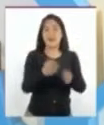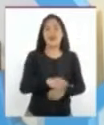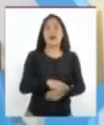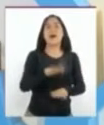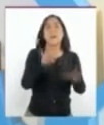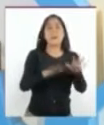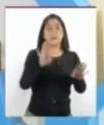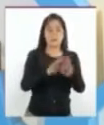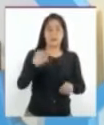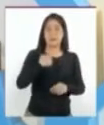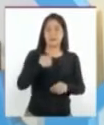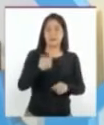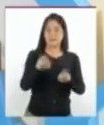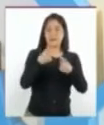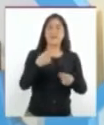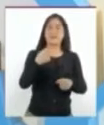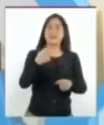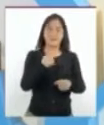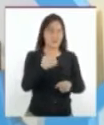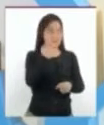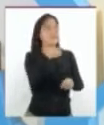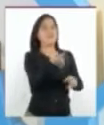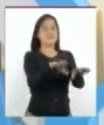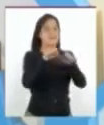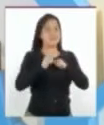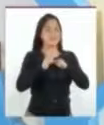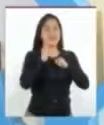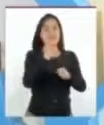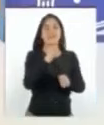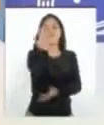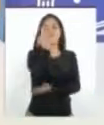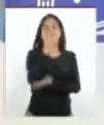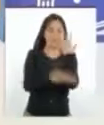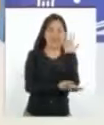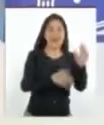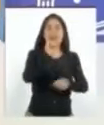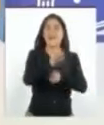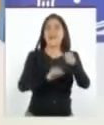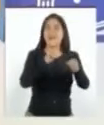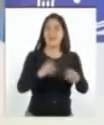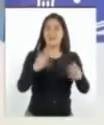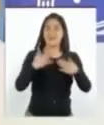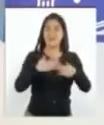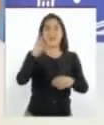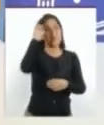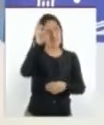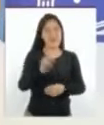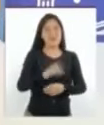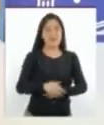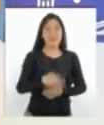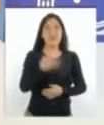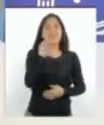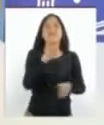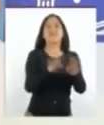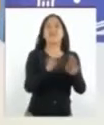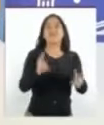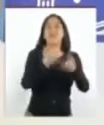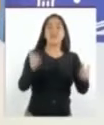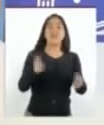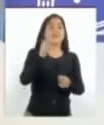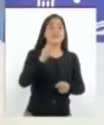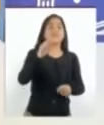nos autorizamos a apropiarnos de la naturaleza. Es una ruptura en la historia de